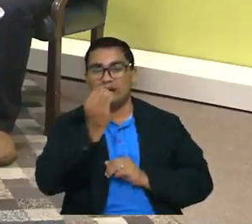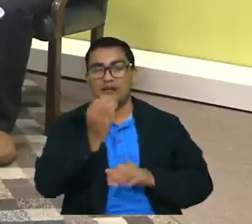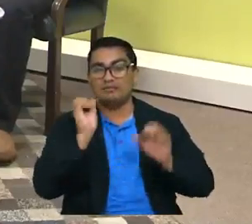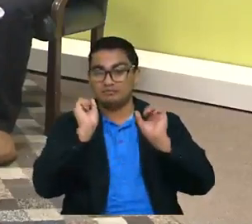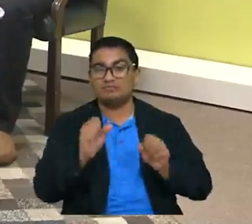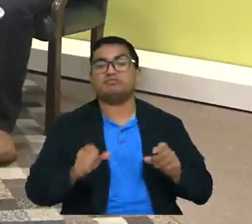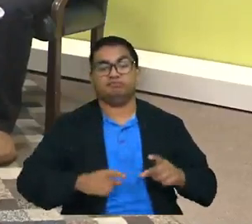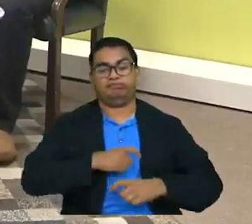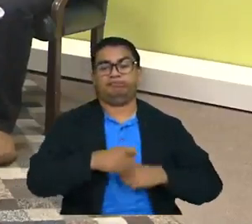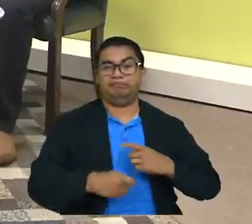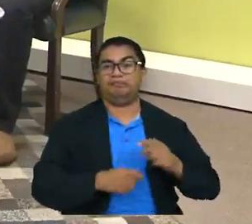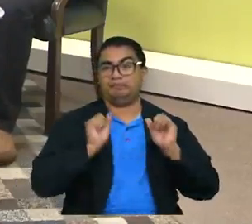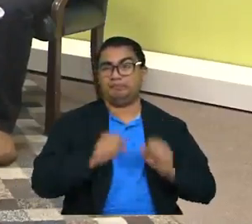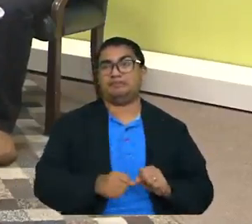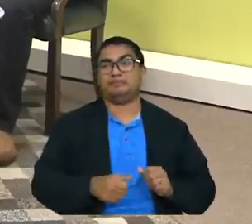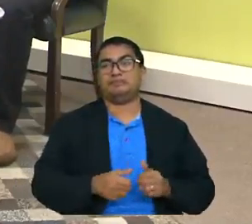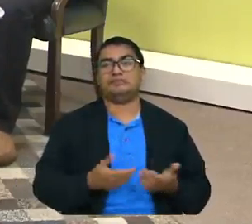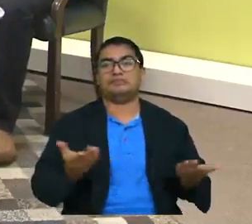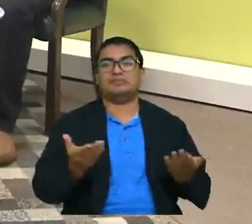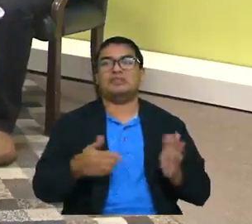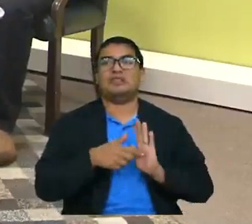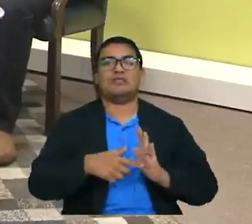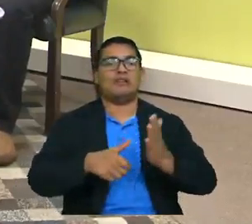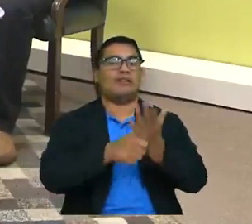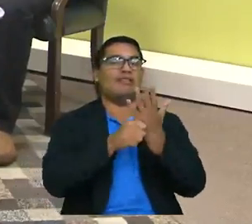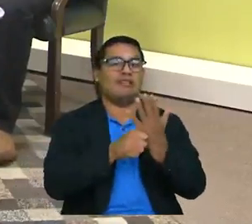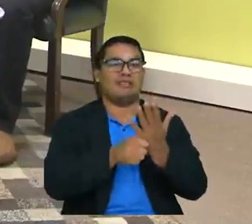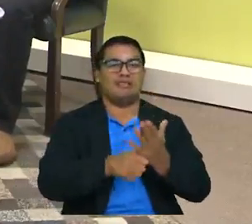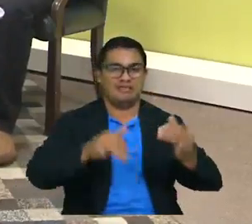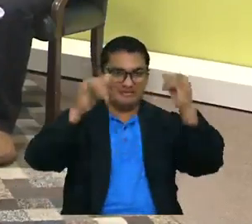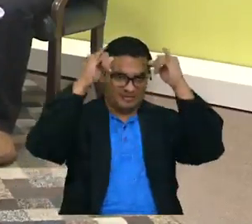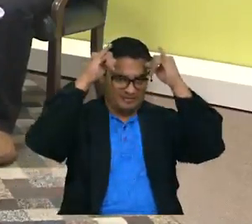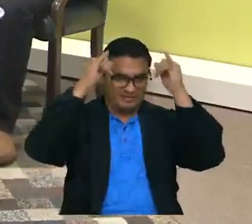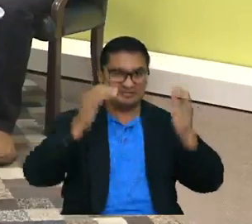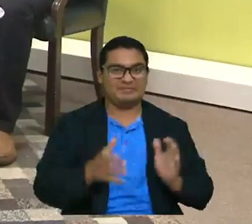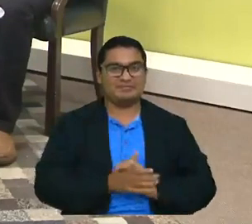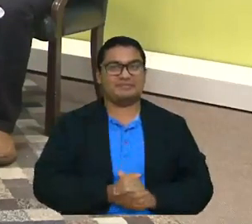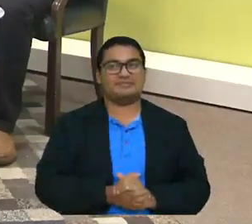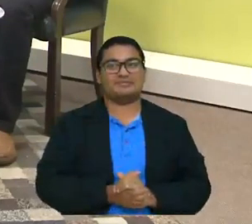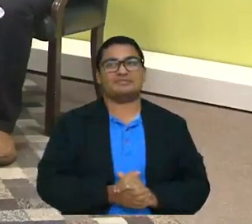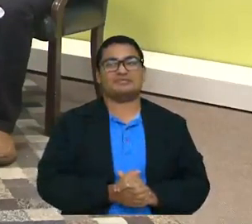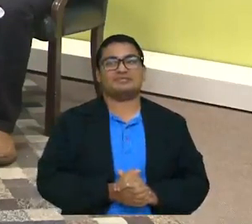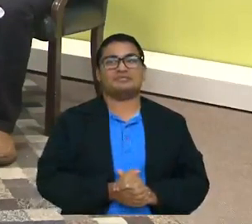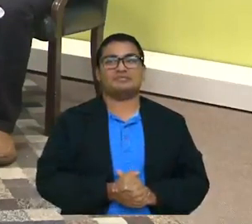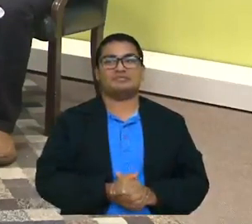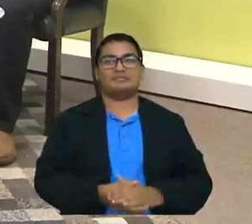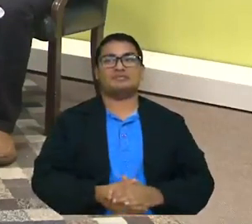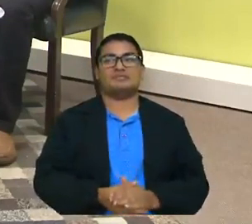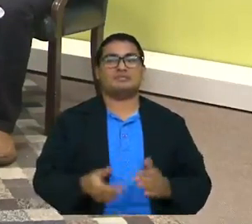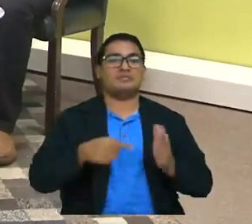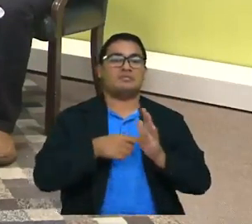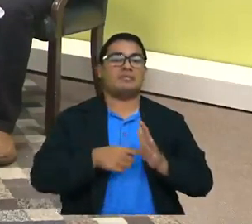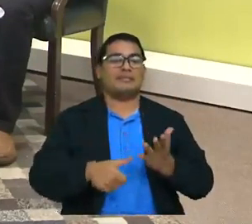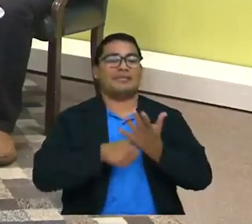a transmitirnos parásitos. Digo yo que esto es como las carnes rojas, que comúnmente compramos para hacer, por ejemplo, carne